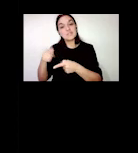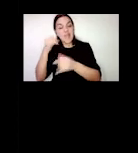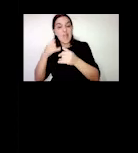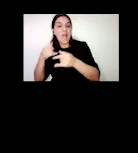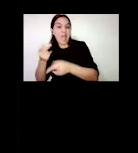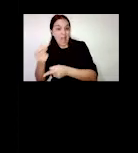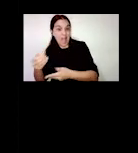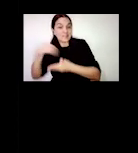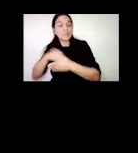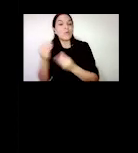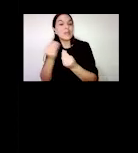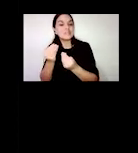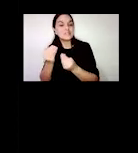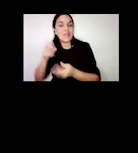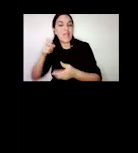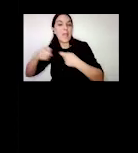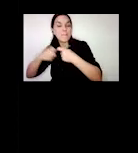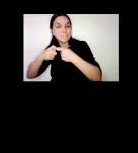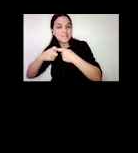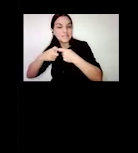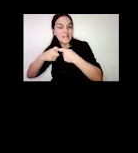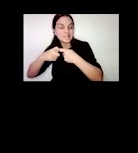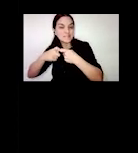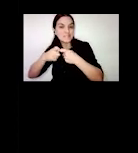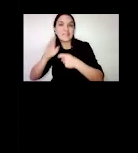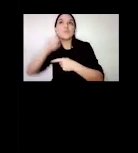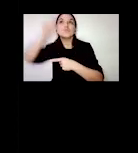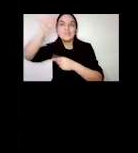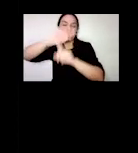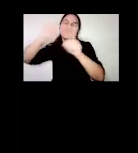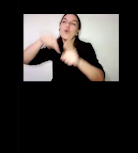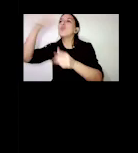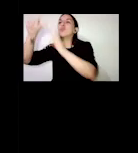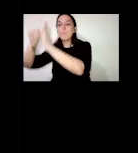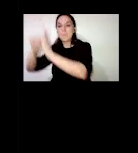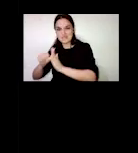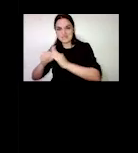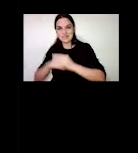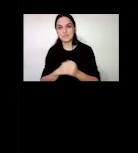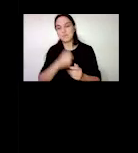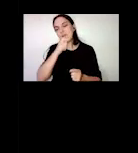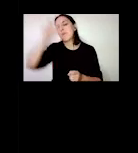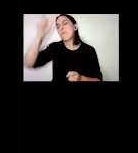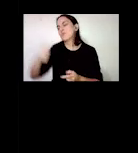son empresas no radicadas en Estados Unidos. Vale decir que un inversor